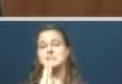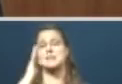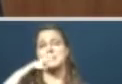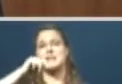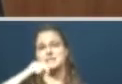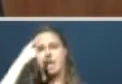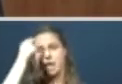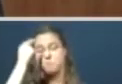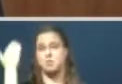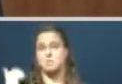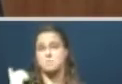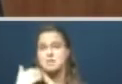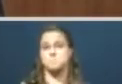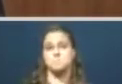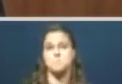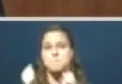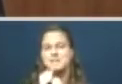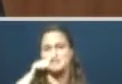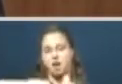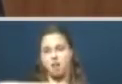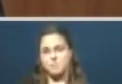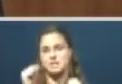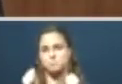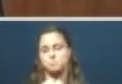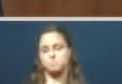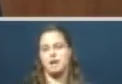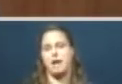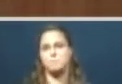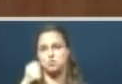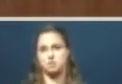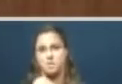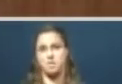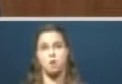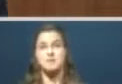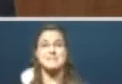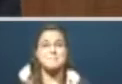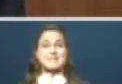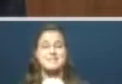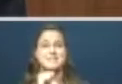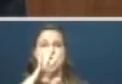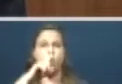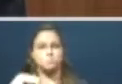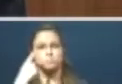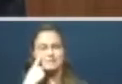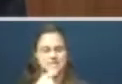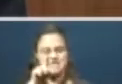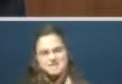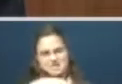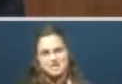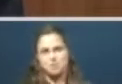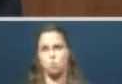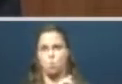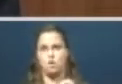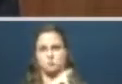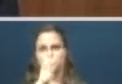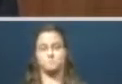20 aniversario de la declaración del camino de santiago como patrimonio de la humanidad y el 25 del descubrimiento de los yacimientos de siega verde más